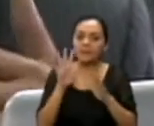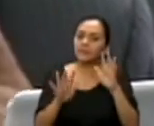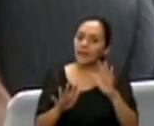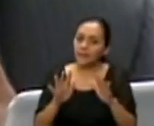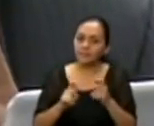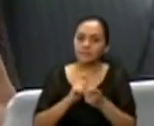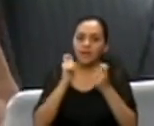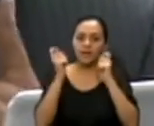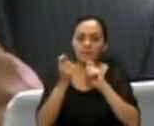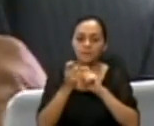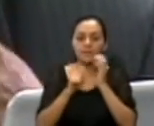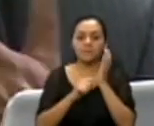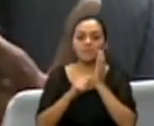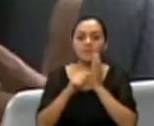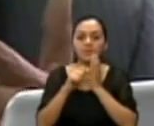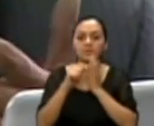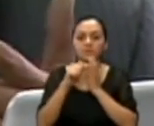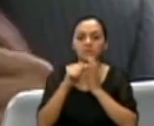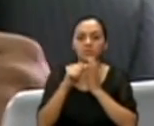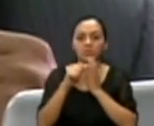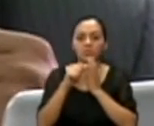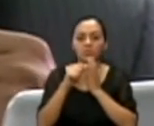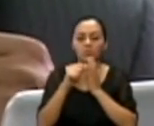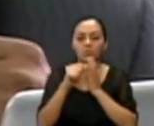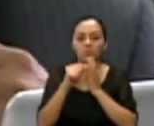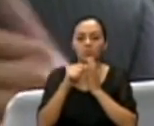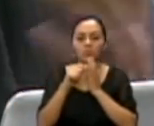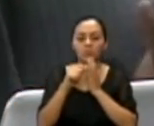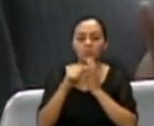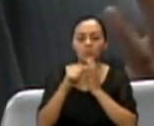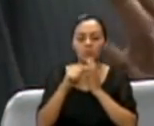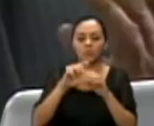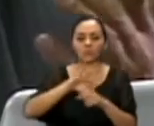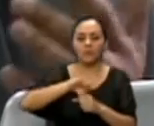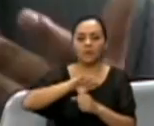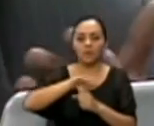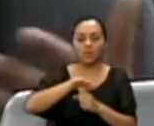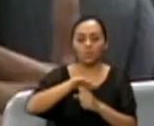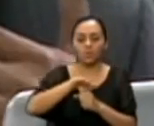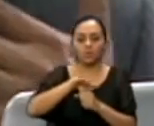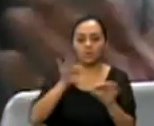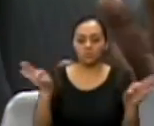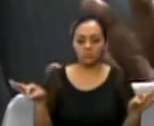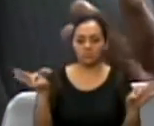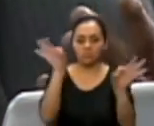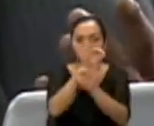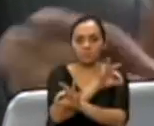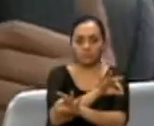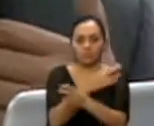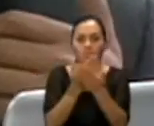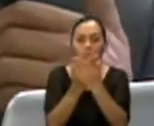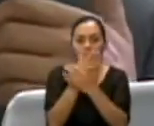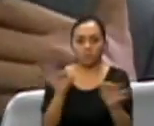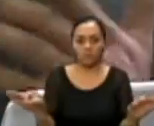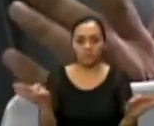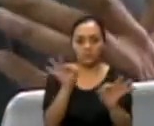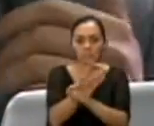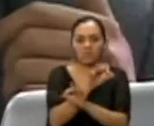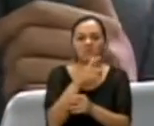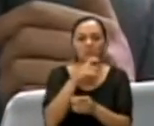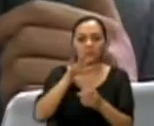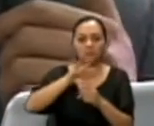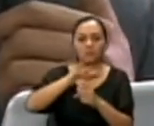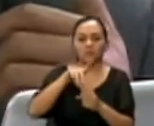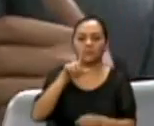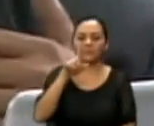cambio del ministro o del señor canciller ricardo patiño y la posibilidad incluso de que el nuevo canciller sea el embajador